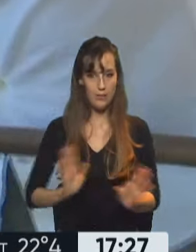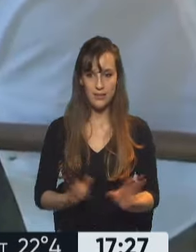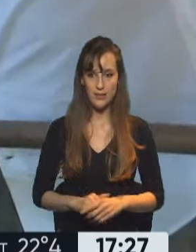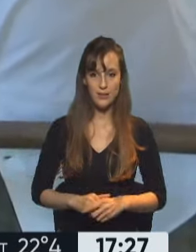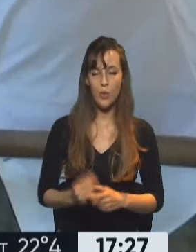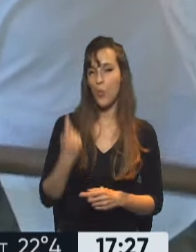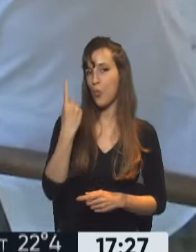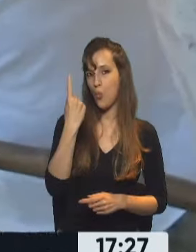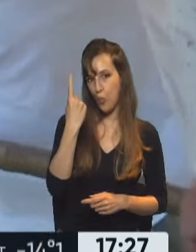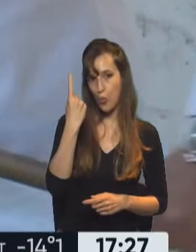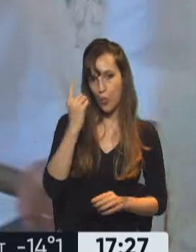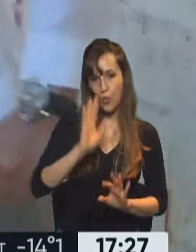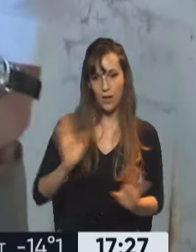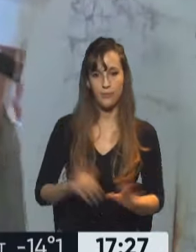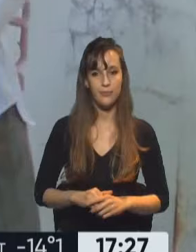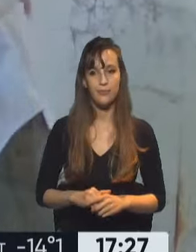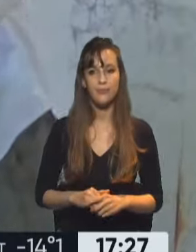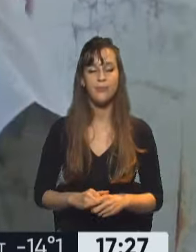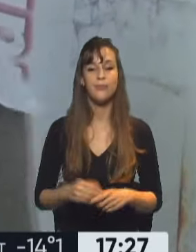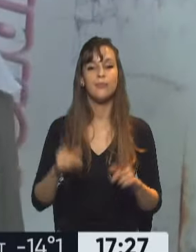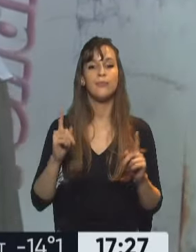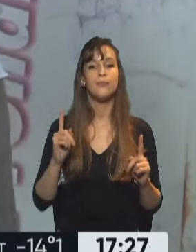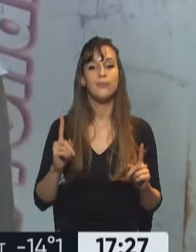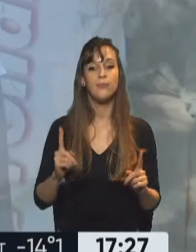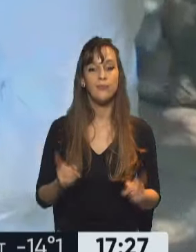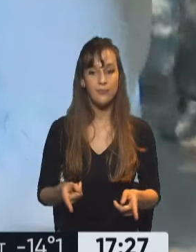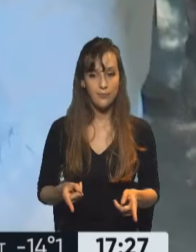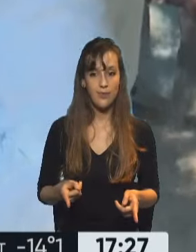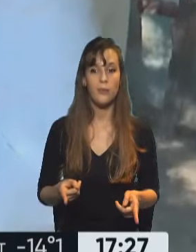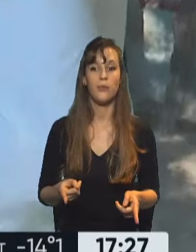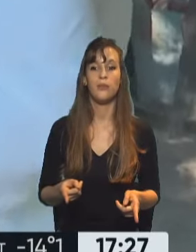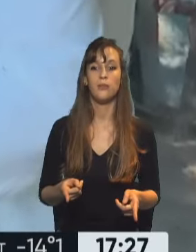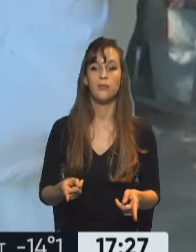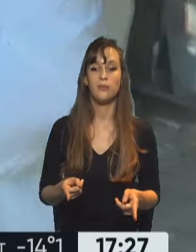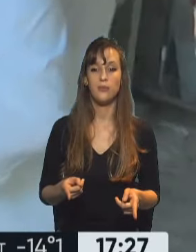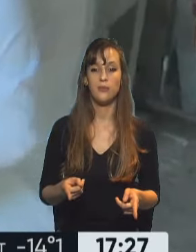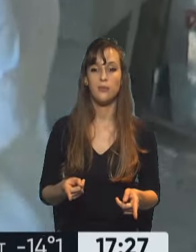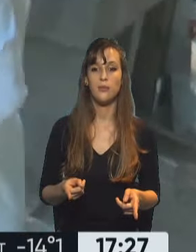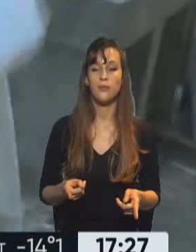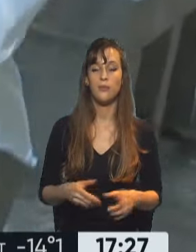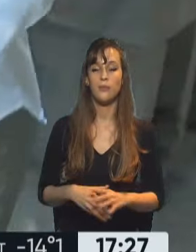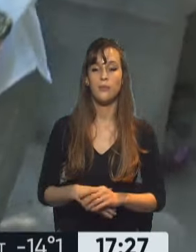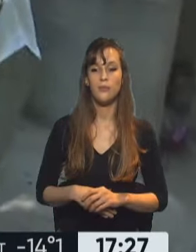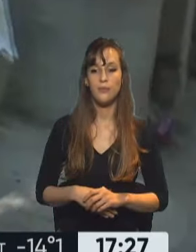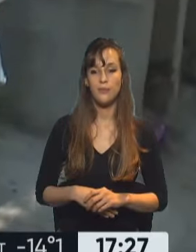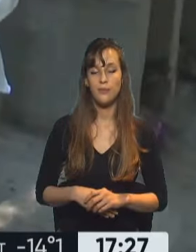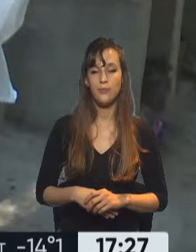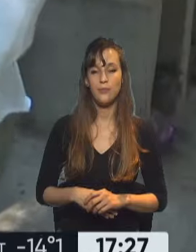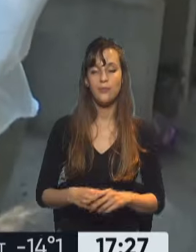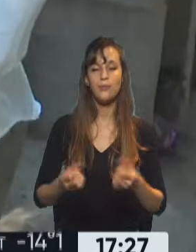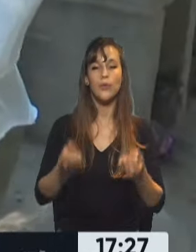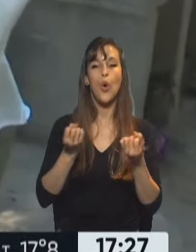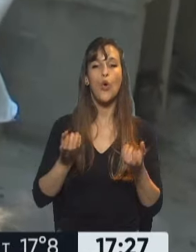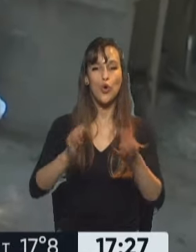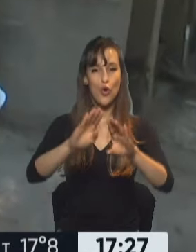Una sola tomé. Como tres. Este es un mensaje también de solidaridad, Noé, porque bueno, mi cercanía ahí con el horno, así que al que esté